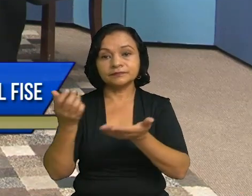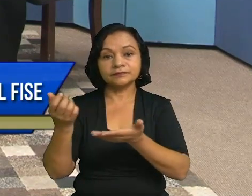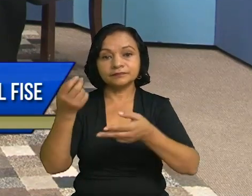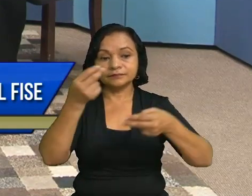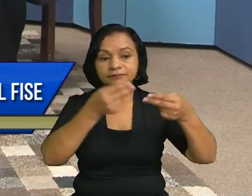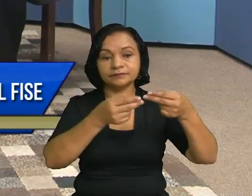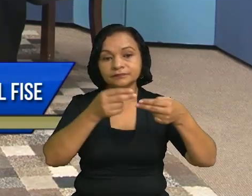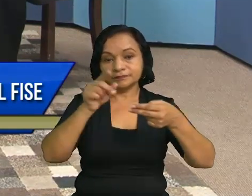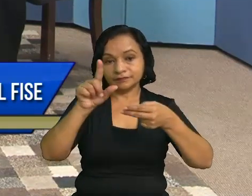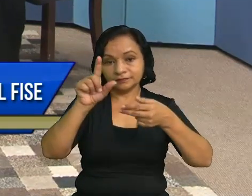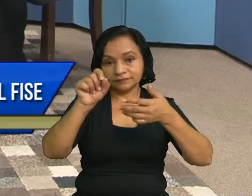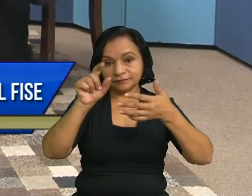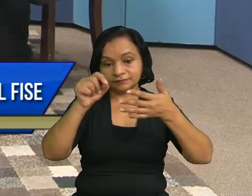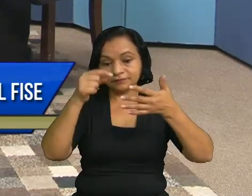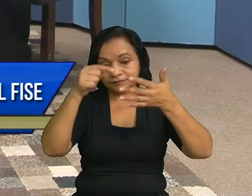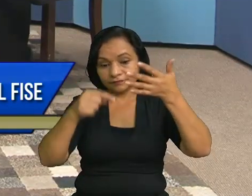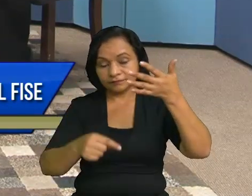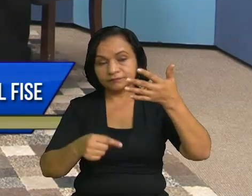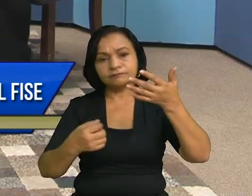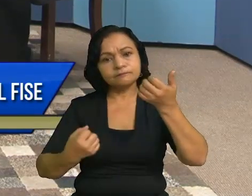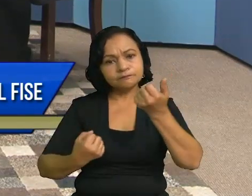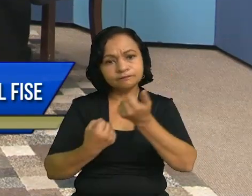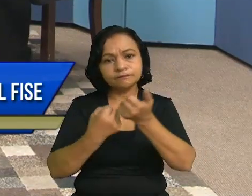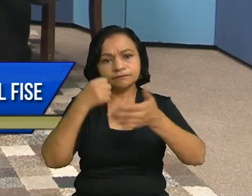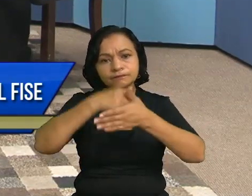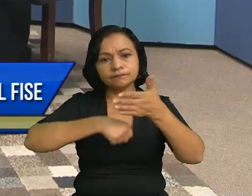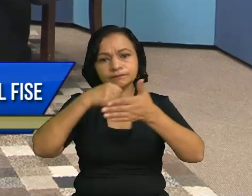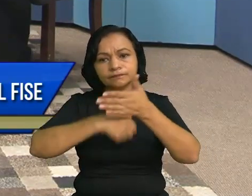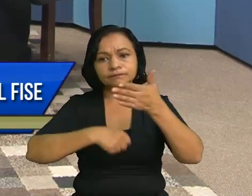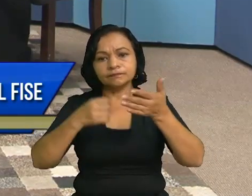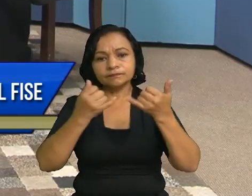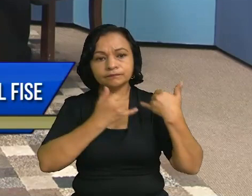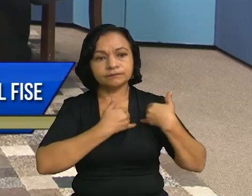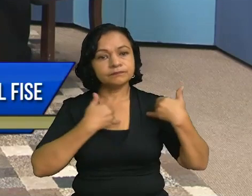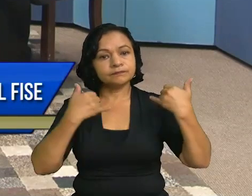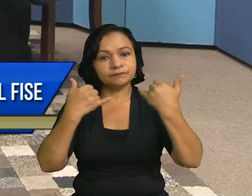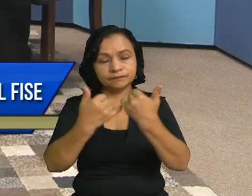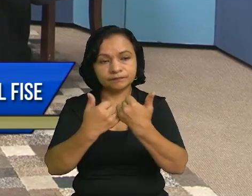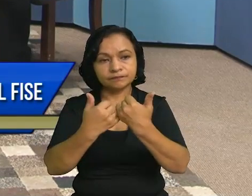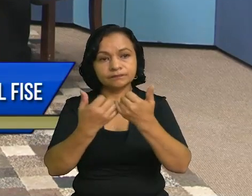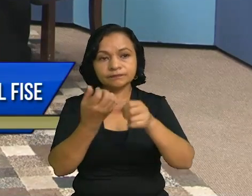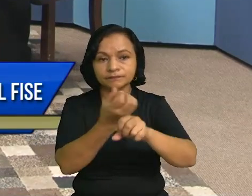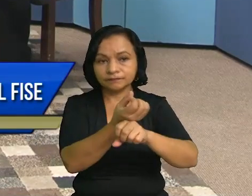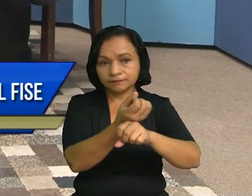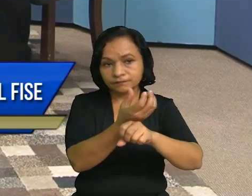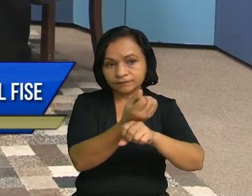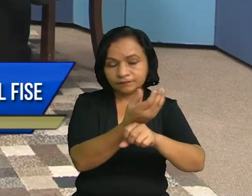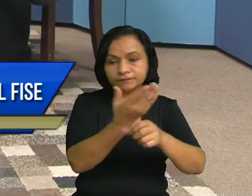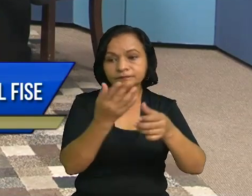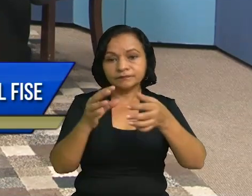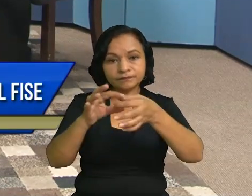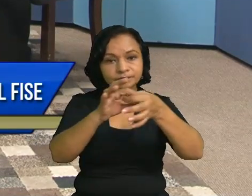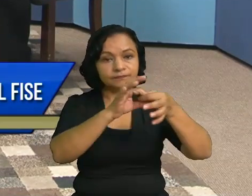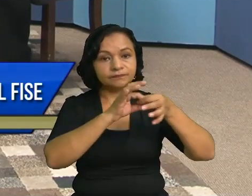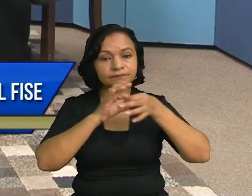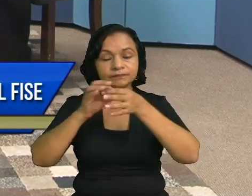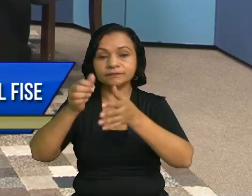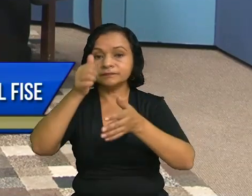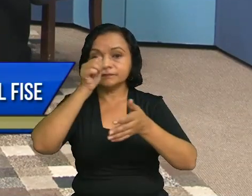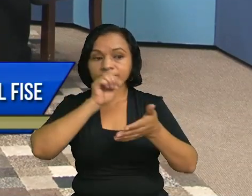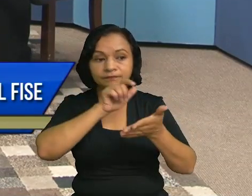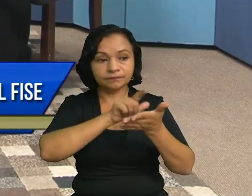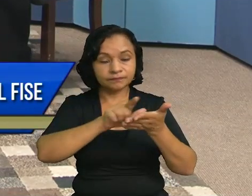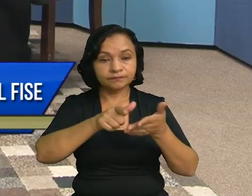número 10 que fortalecen fortalecemos las instituciones fortalecemos la alcaldía fortalecemos la unidad de agua potable